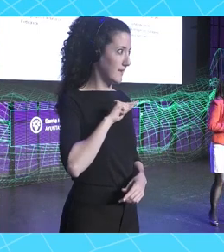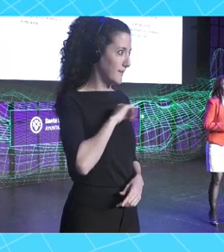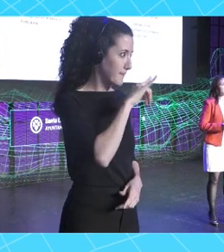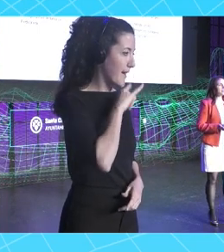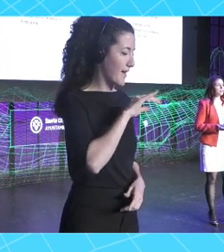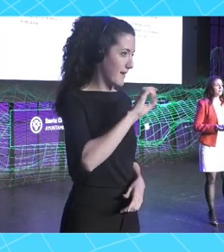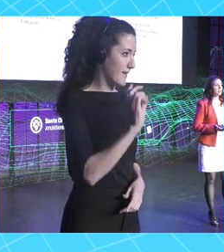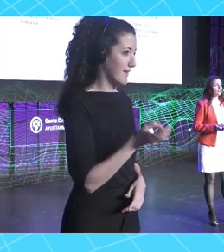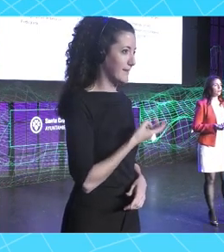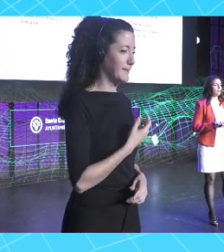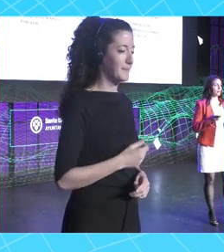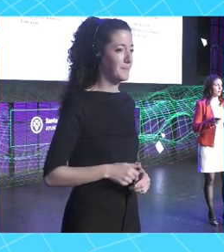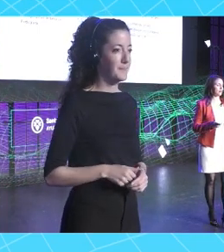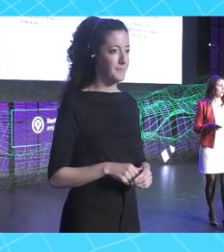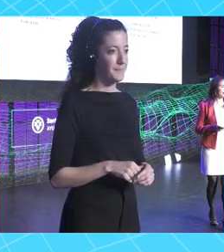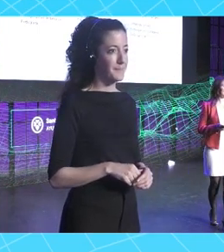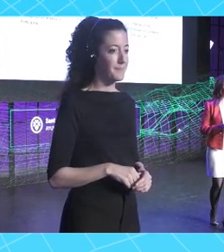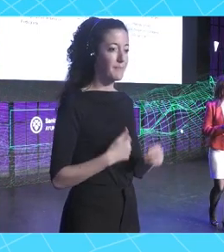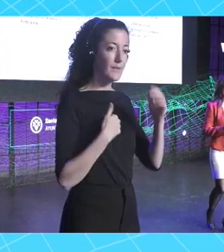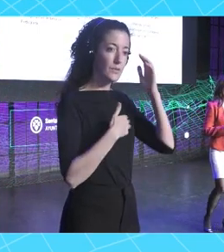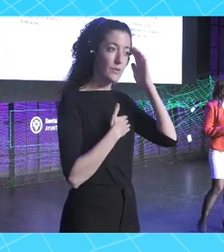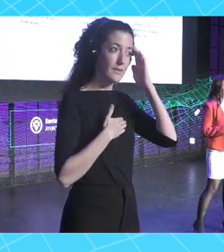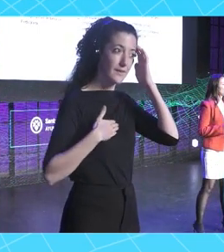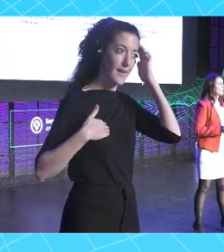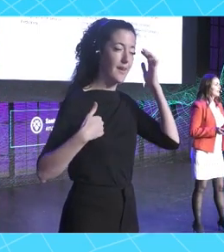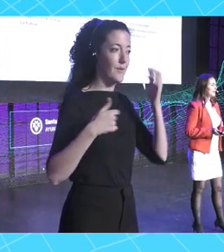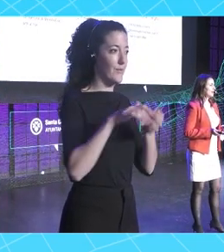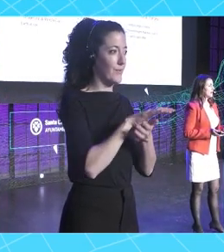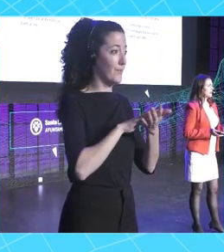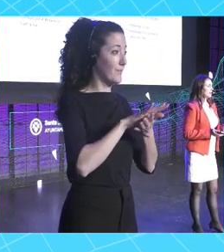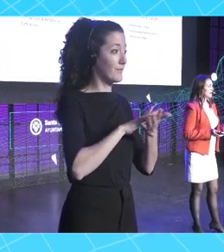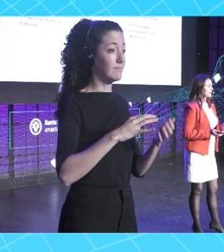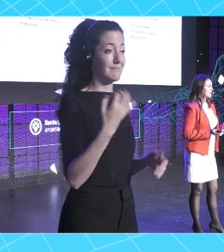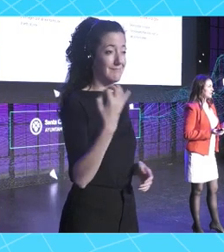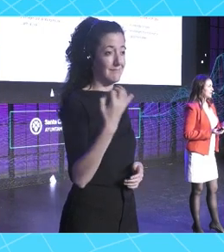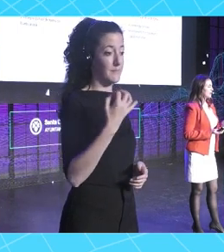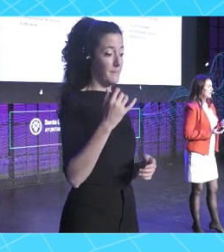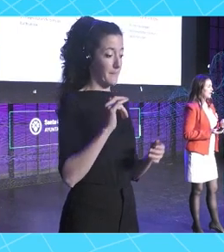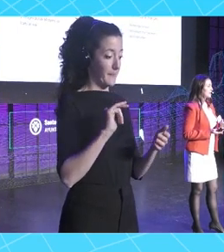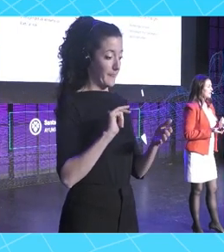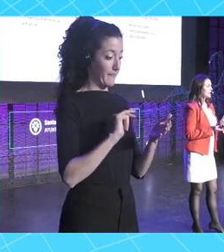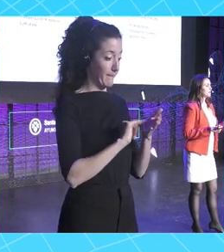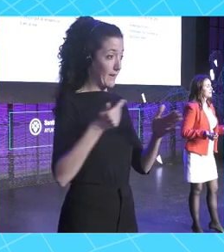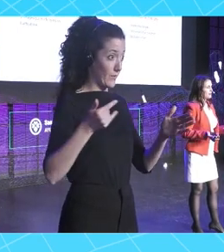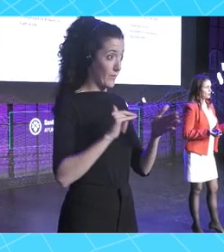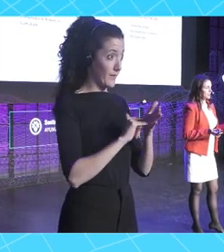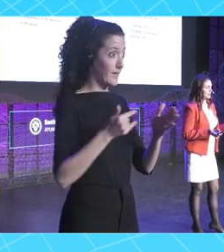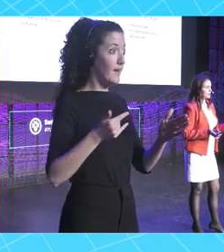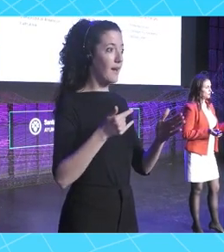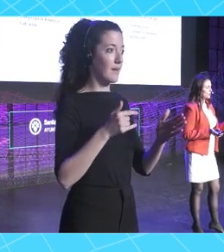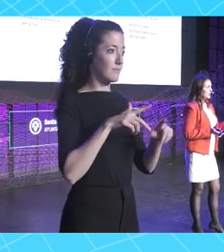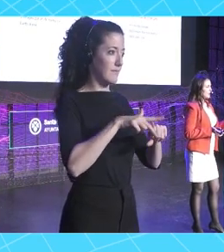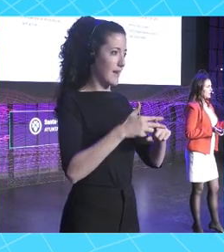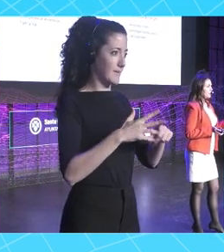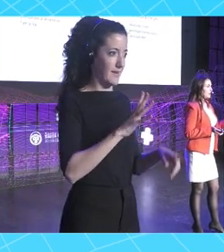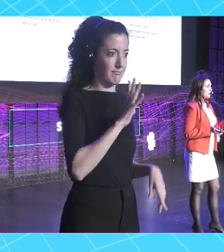y yo lo que vengo a reforzar Es que la tecnología es una de las herramientas más maravillosas que